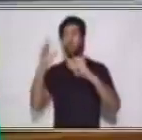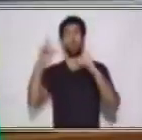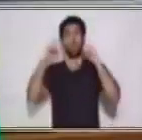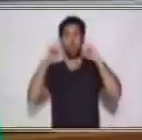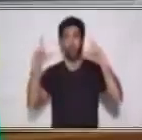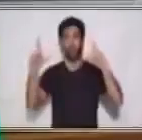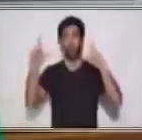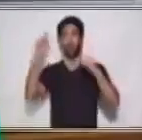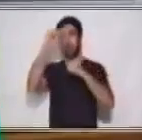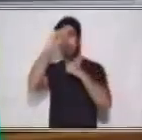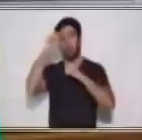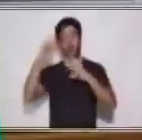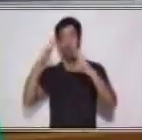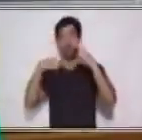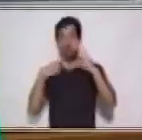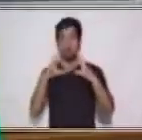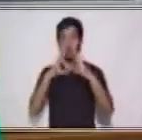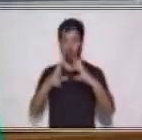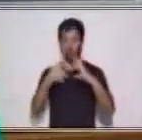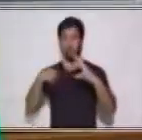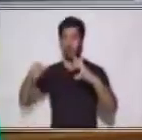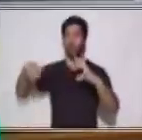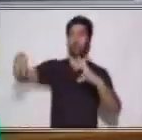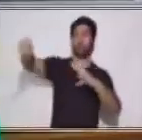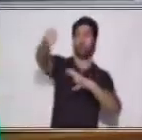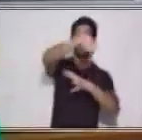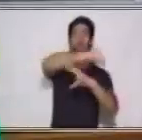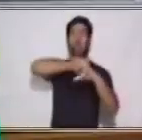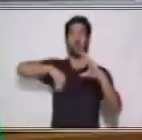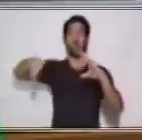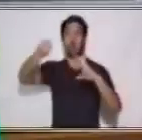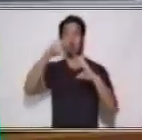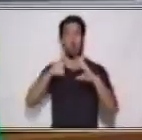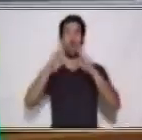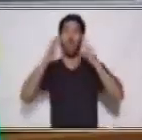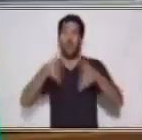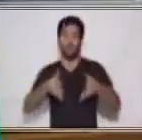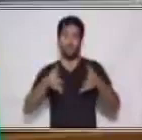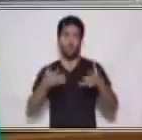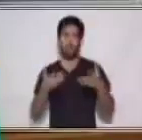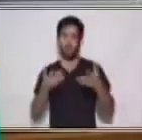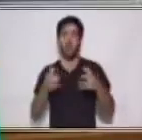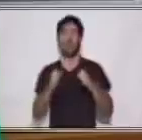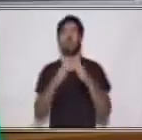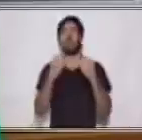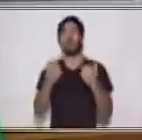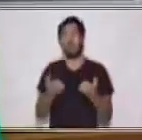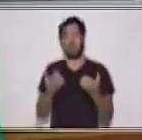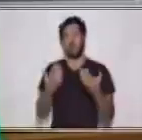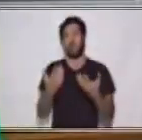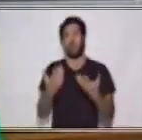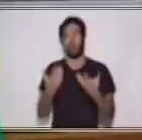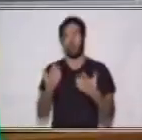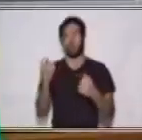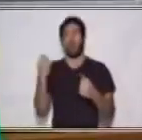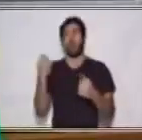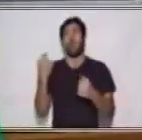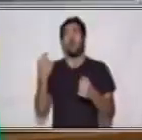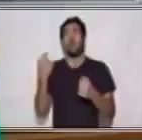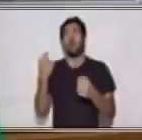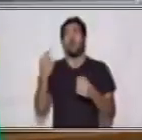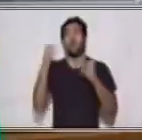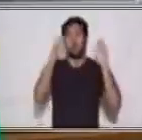la Luna giraban alrededor de ella. Luego, a partir de algunos